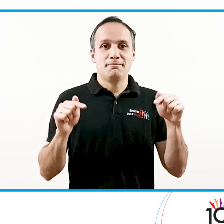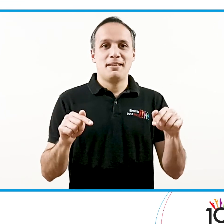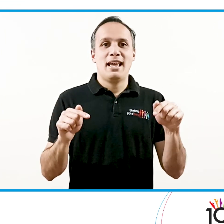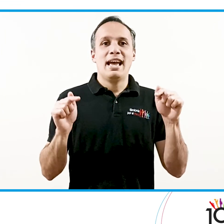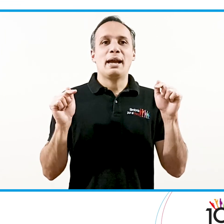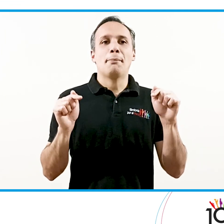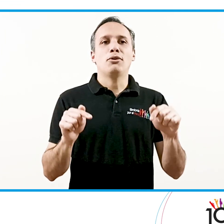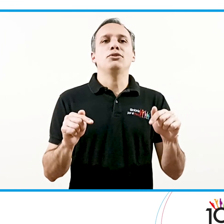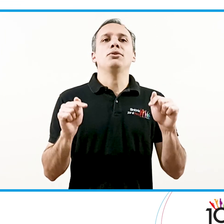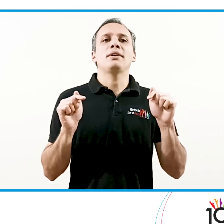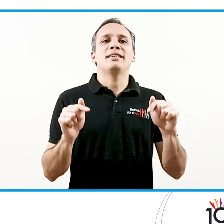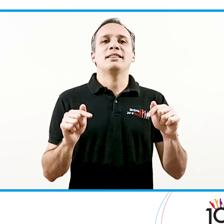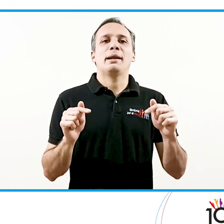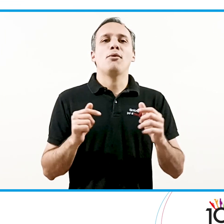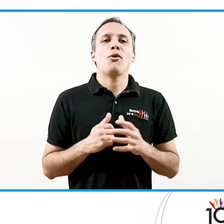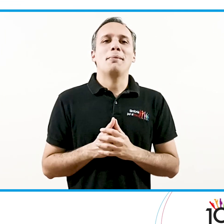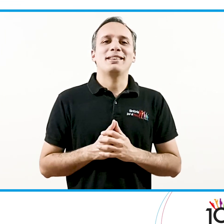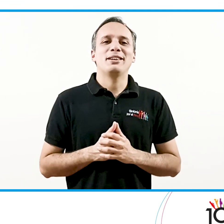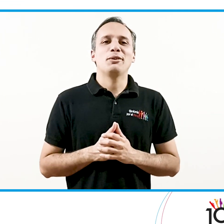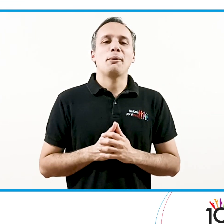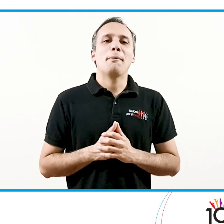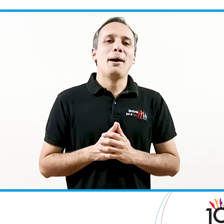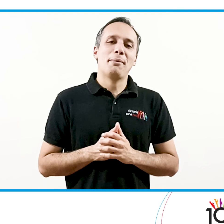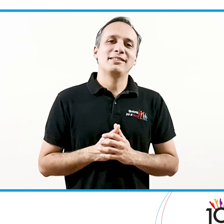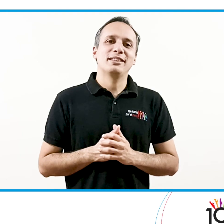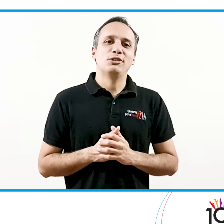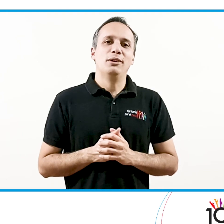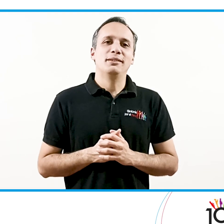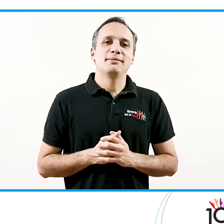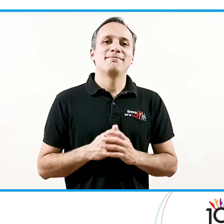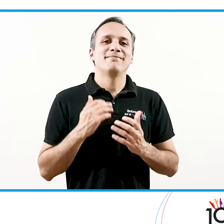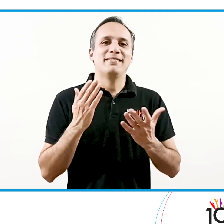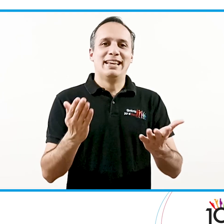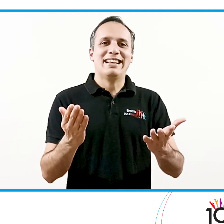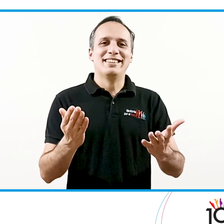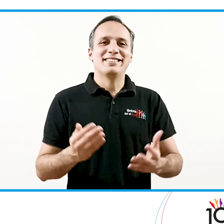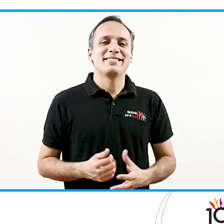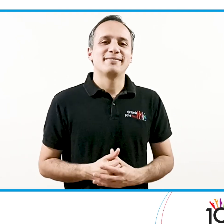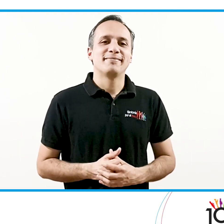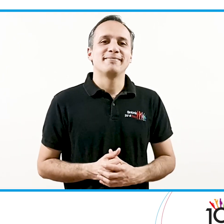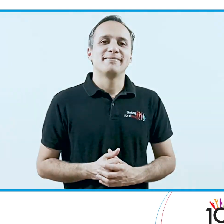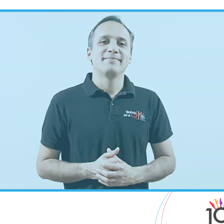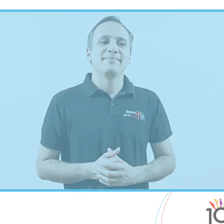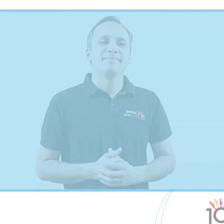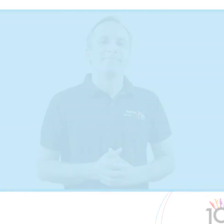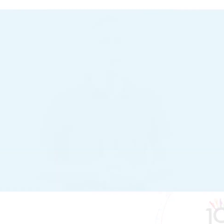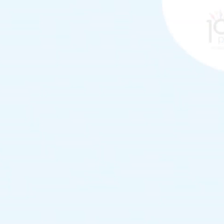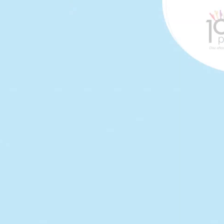redes, que pronto estaremos compartiendo más presentaciones. Gracias.